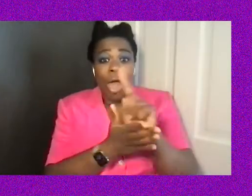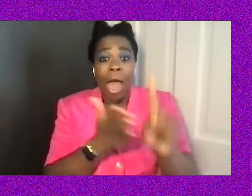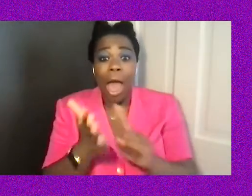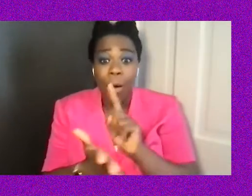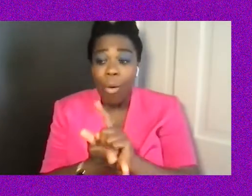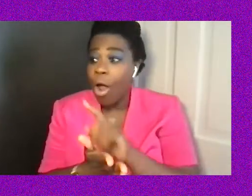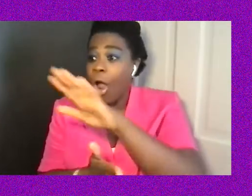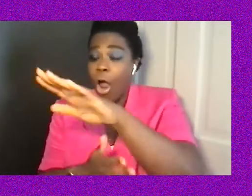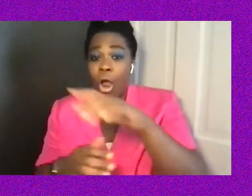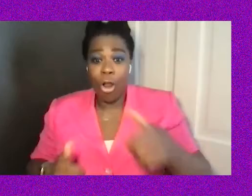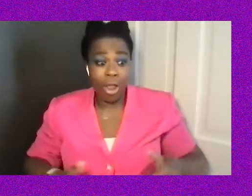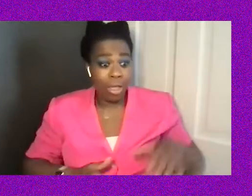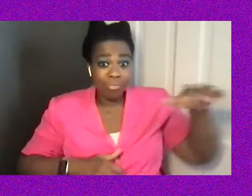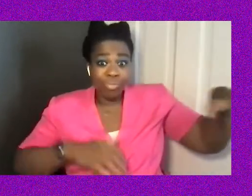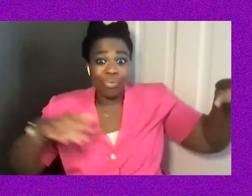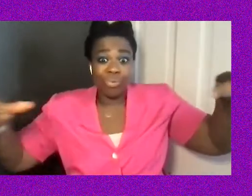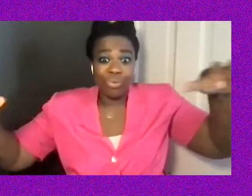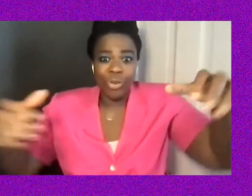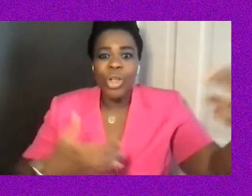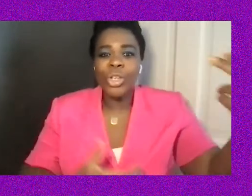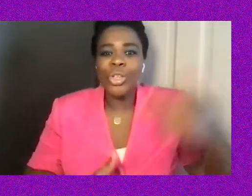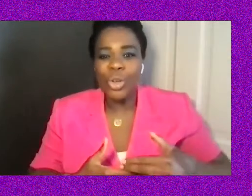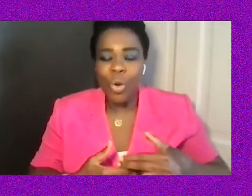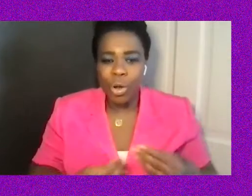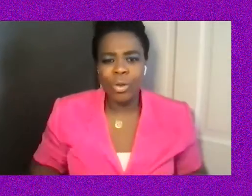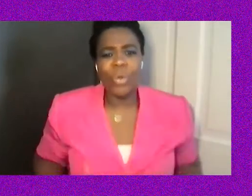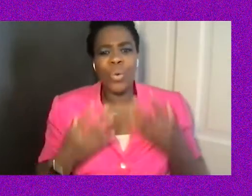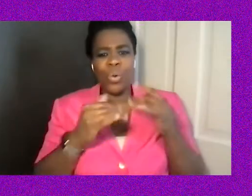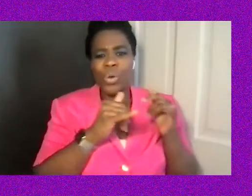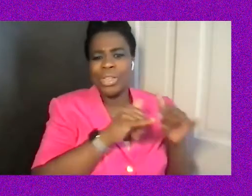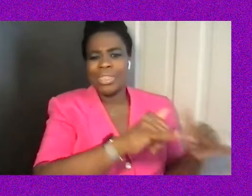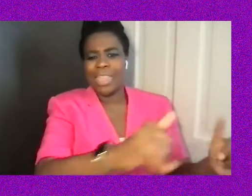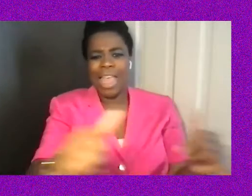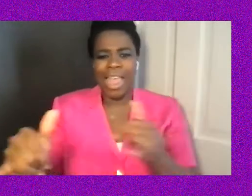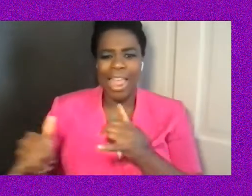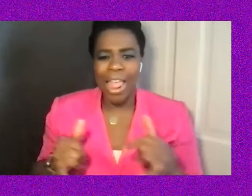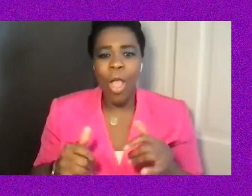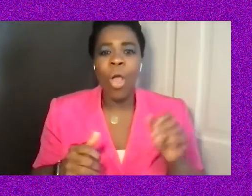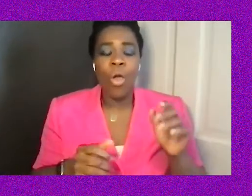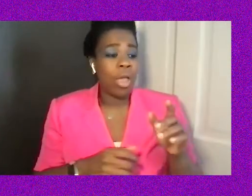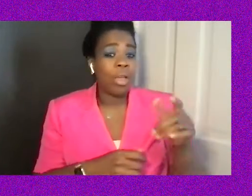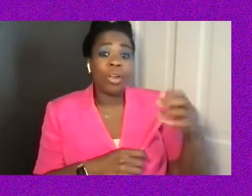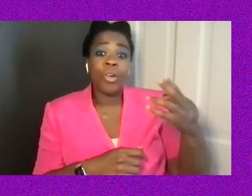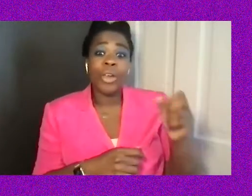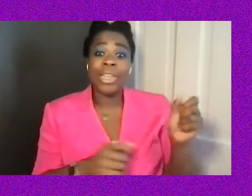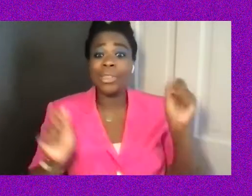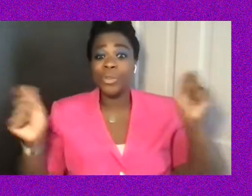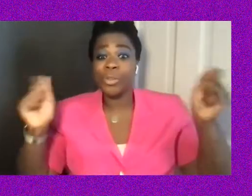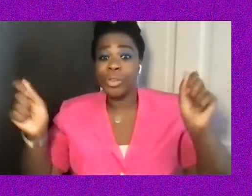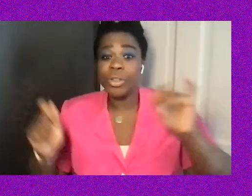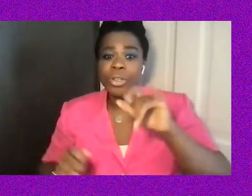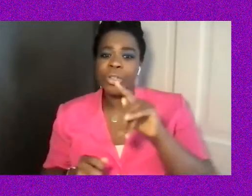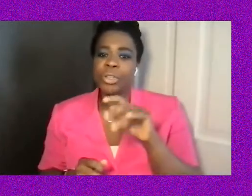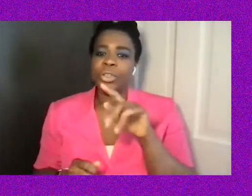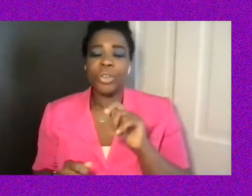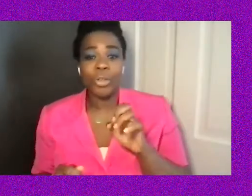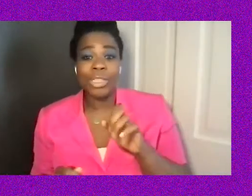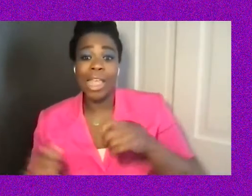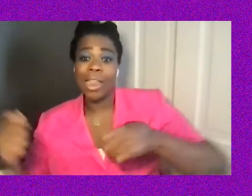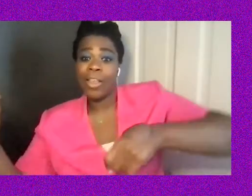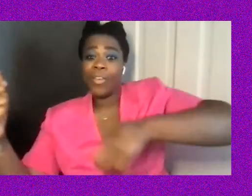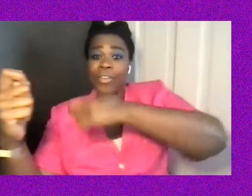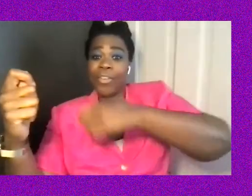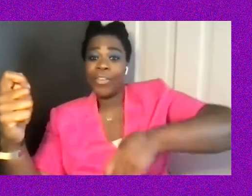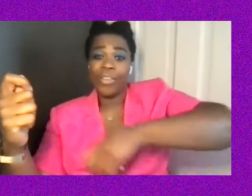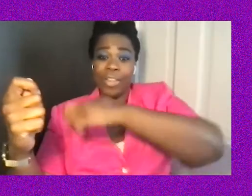hora sagrada que sus vecinos desde sus casas vienen hacia ella. Listos también, Chris con sus